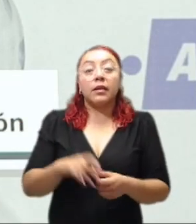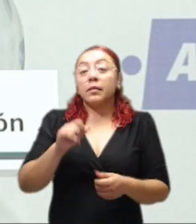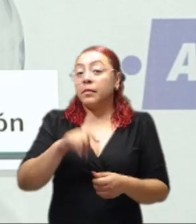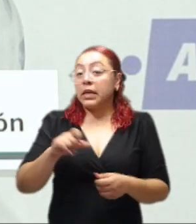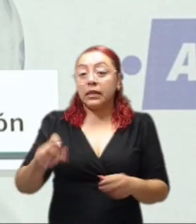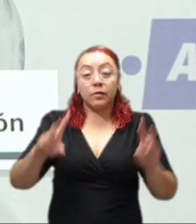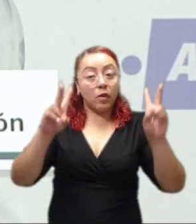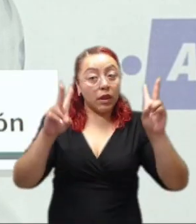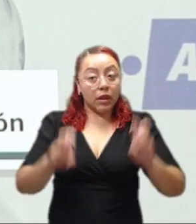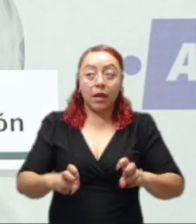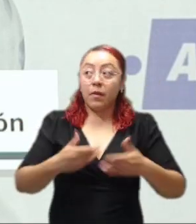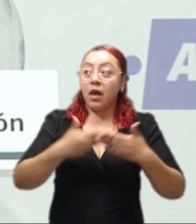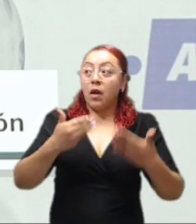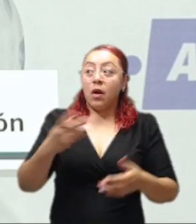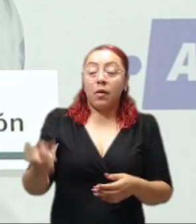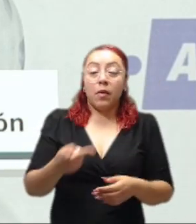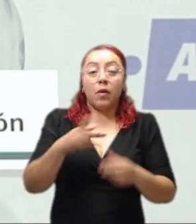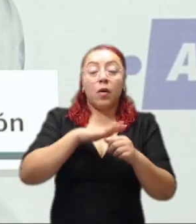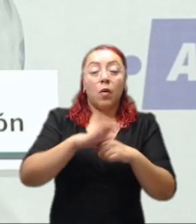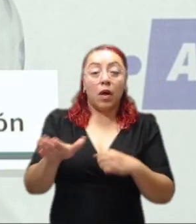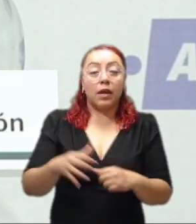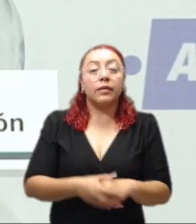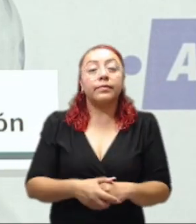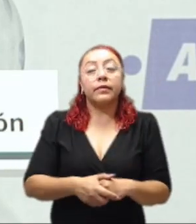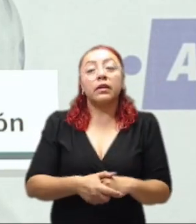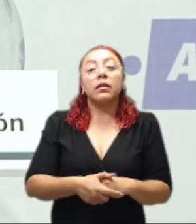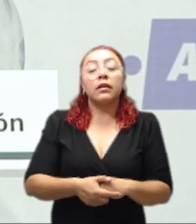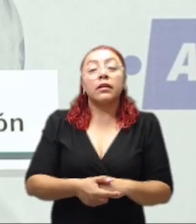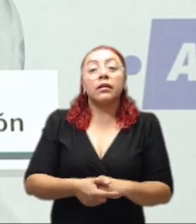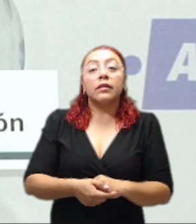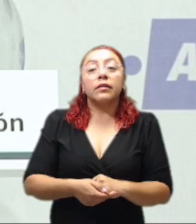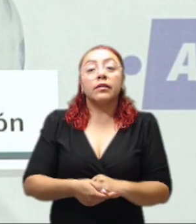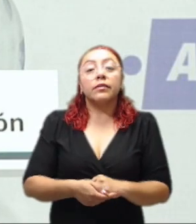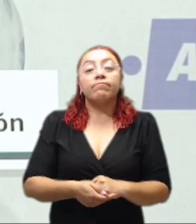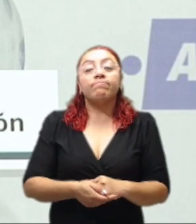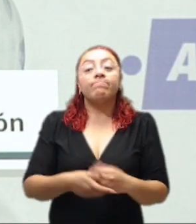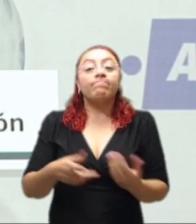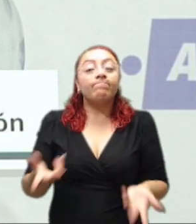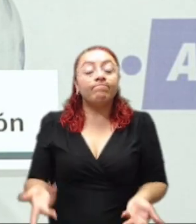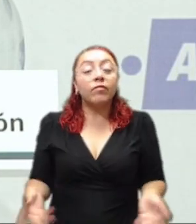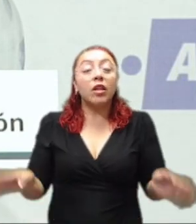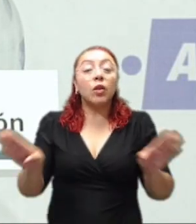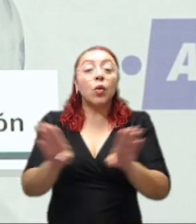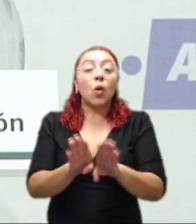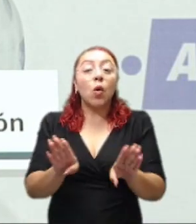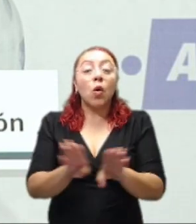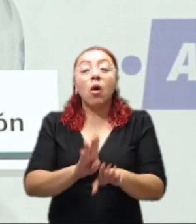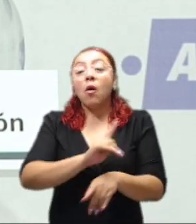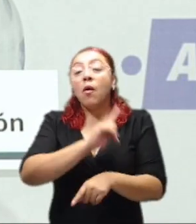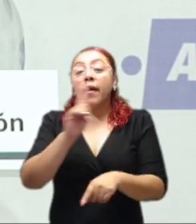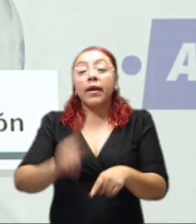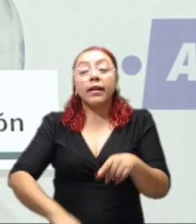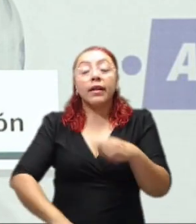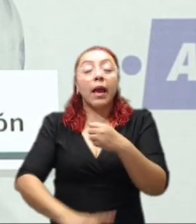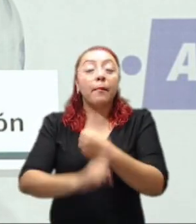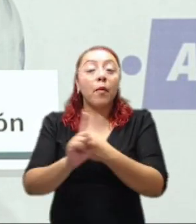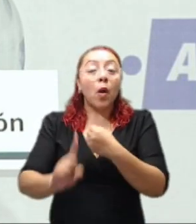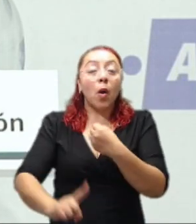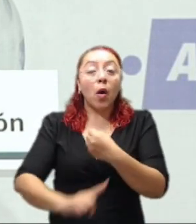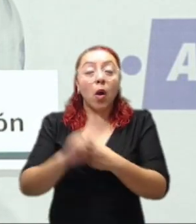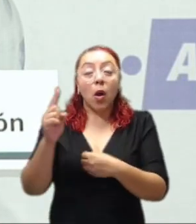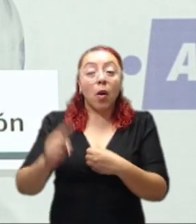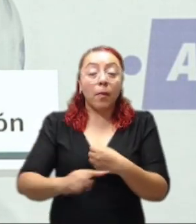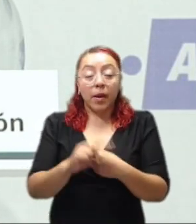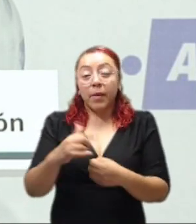la misma temática La pregunta sería De qué manera erradicará la corrupción que existe dentro del gobierno durante su mandato